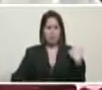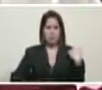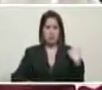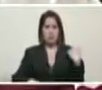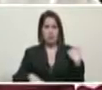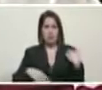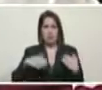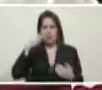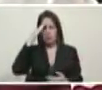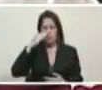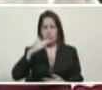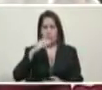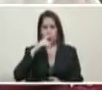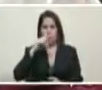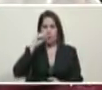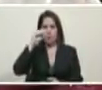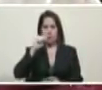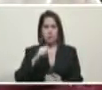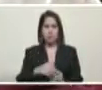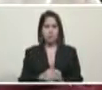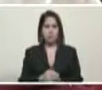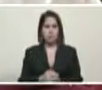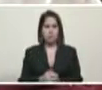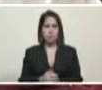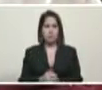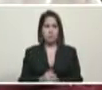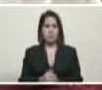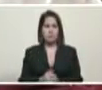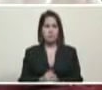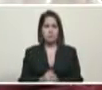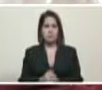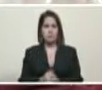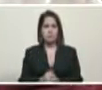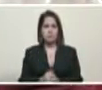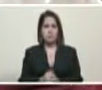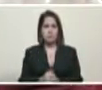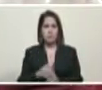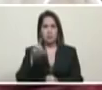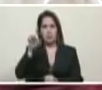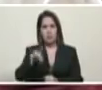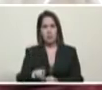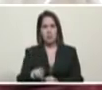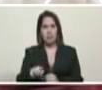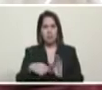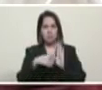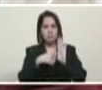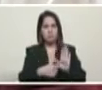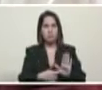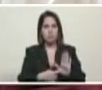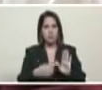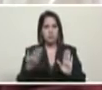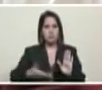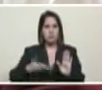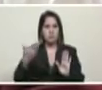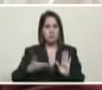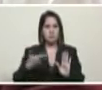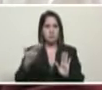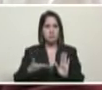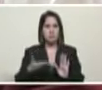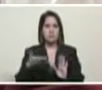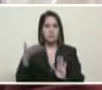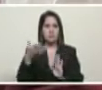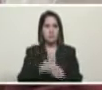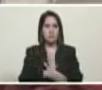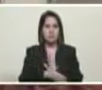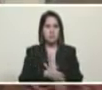de la Fuerza Armada Nacional Bolivariana, ciudadano Nicolás Maduro Moros, en el marco del 81 aniversario